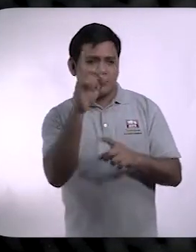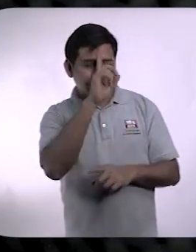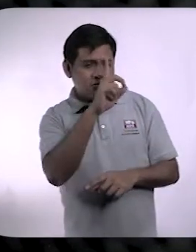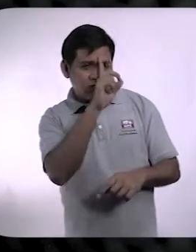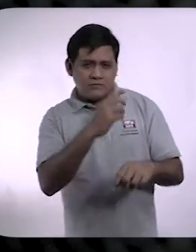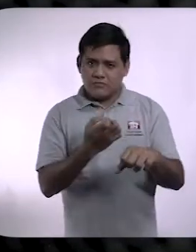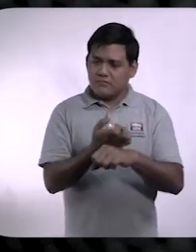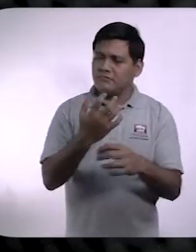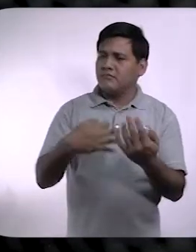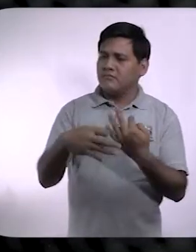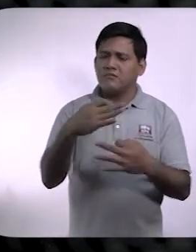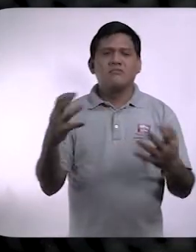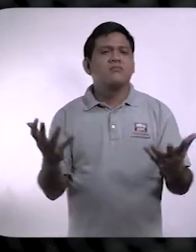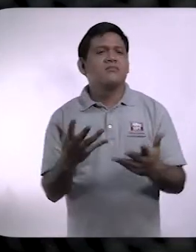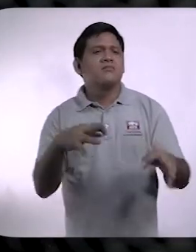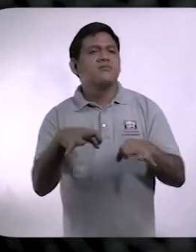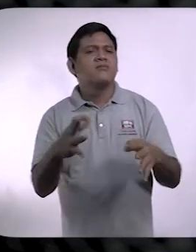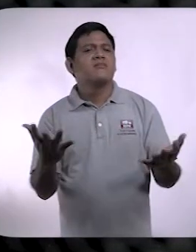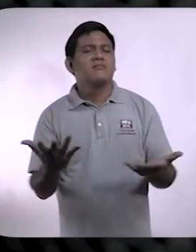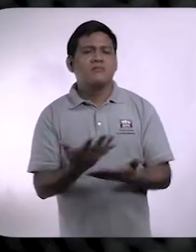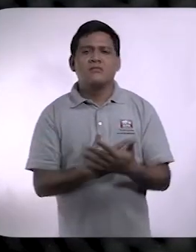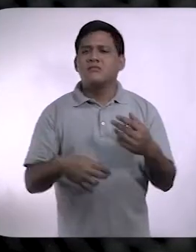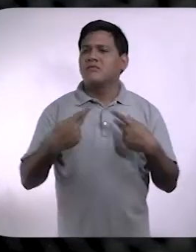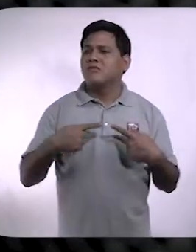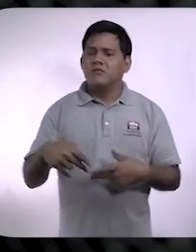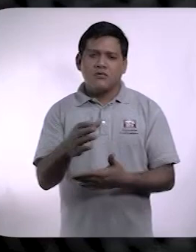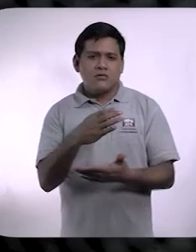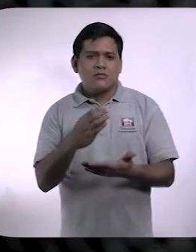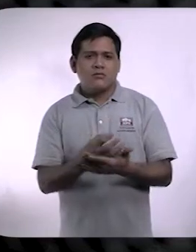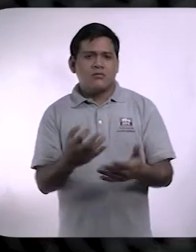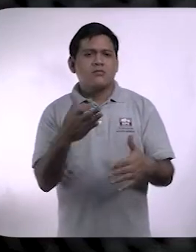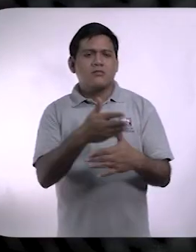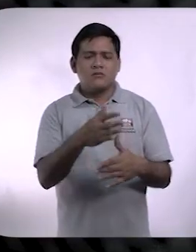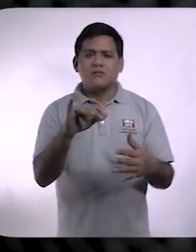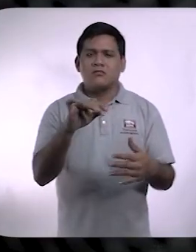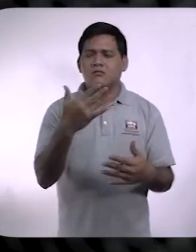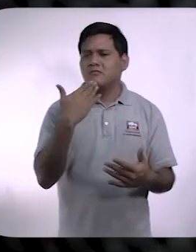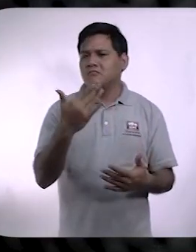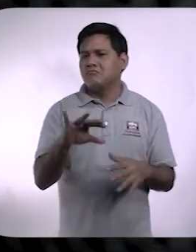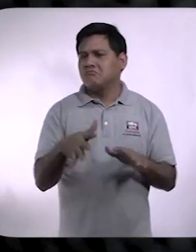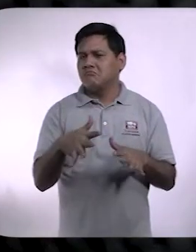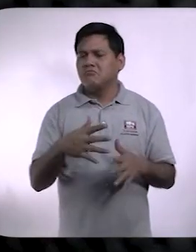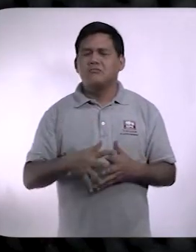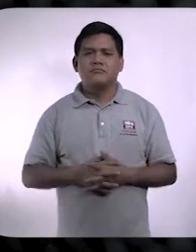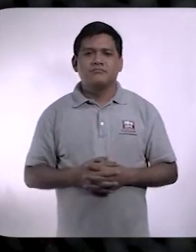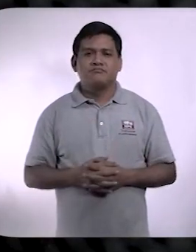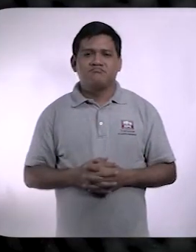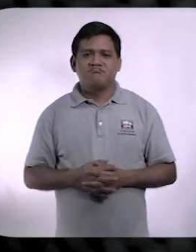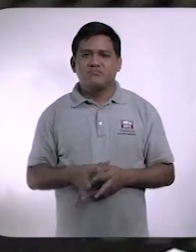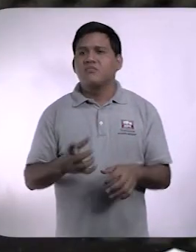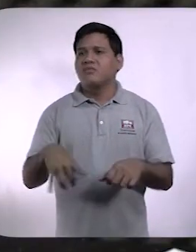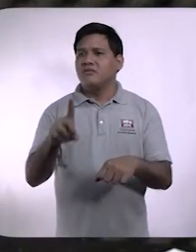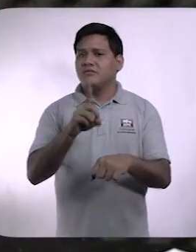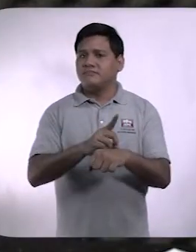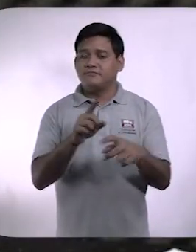entonces, ¿qué vamos a hacer nosotros? ¿Qué va a esperar la ciudadanía del instituto ese día? Ese día